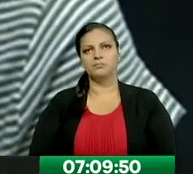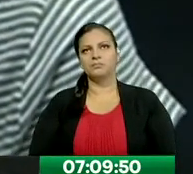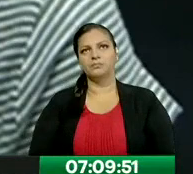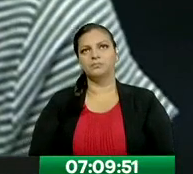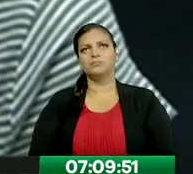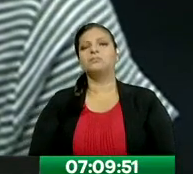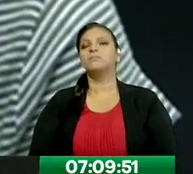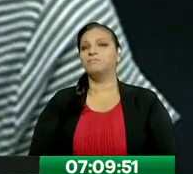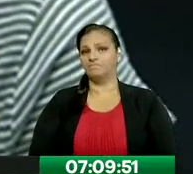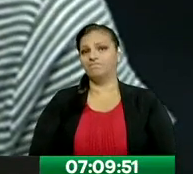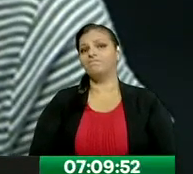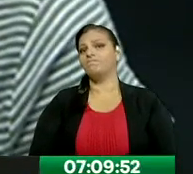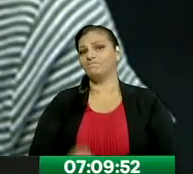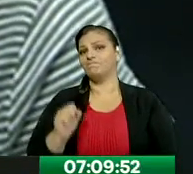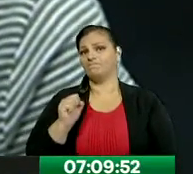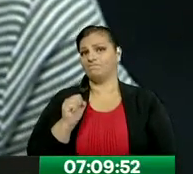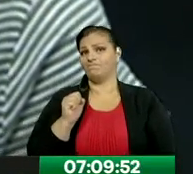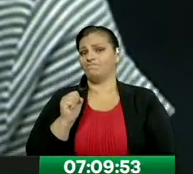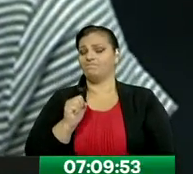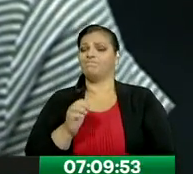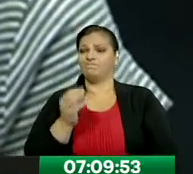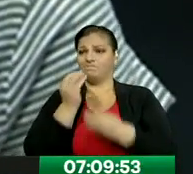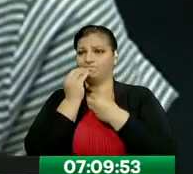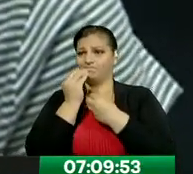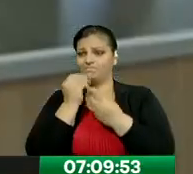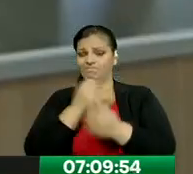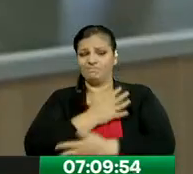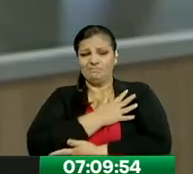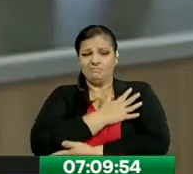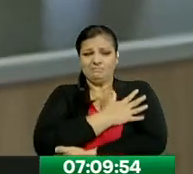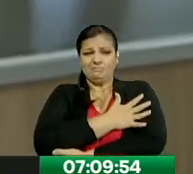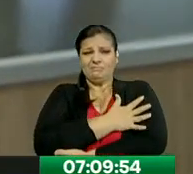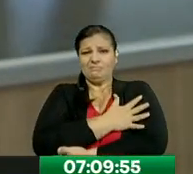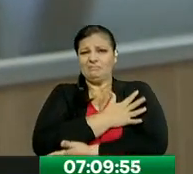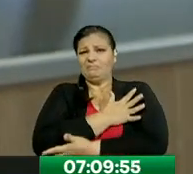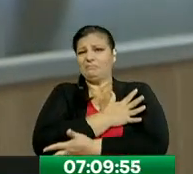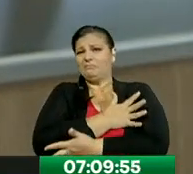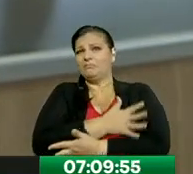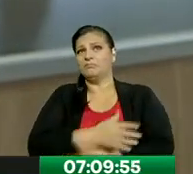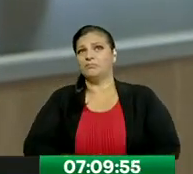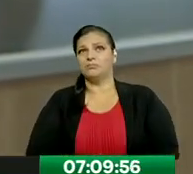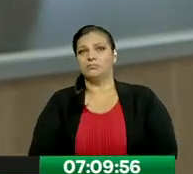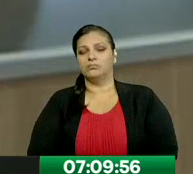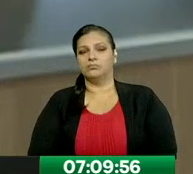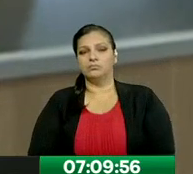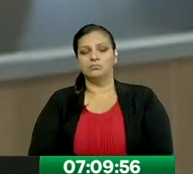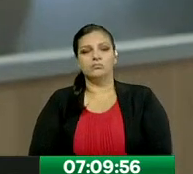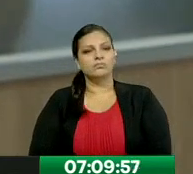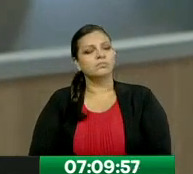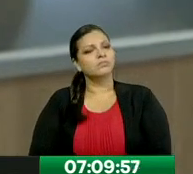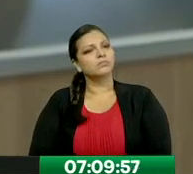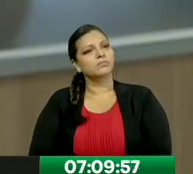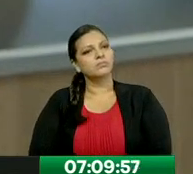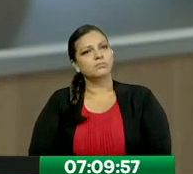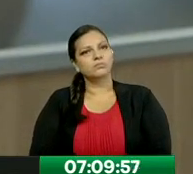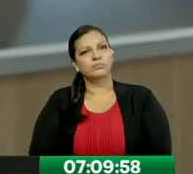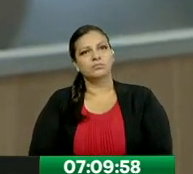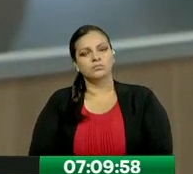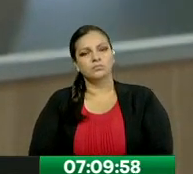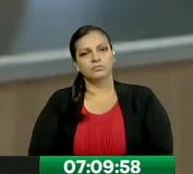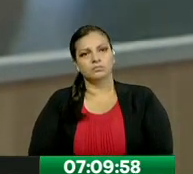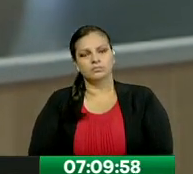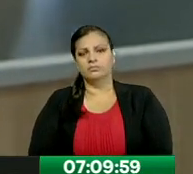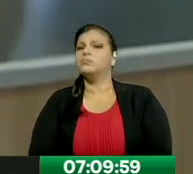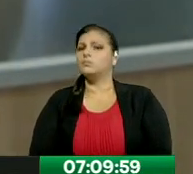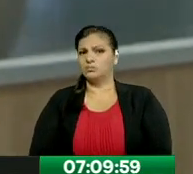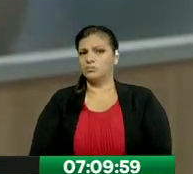pudor, de su sexualidad, de su integridad, de su intimidad. Por ejemplo, el tipo desde la entrada de la 8, viene gente también de Monte Sinaí y el tipo ya